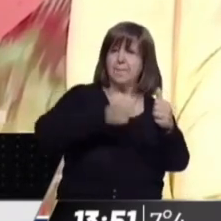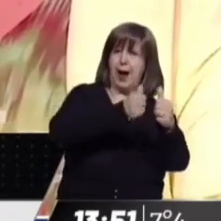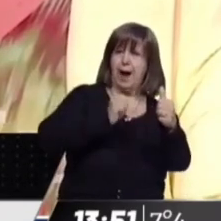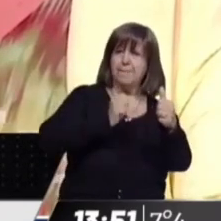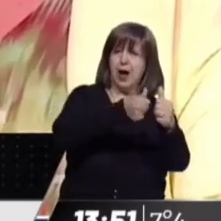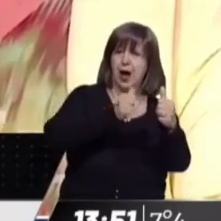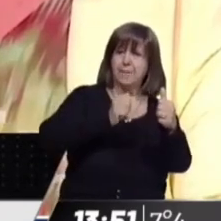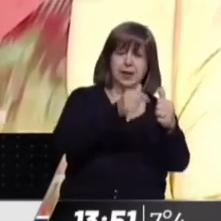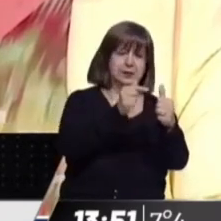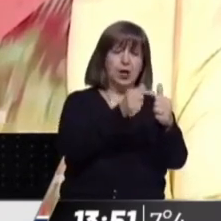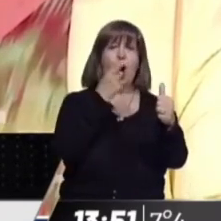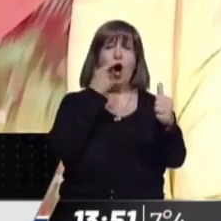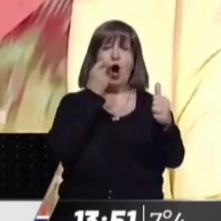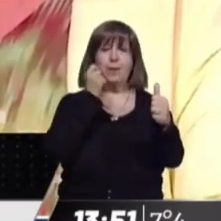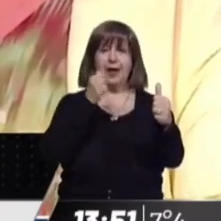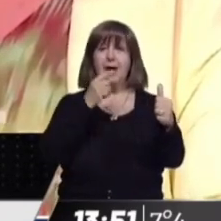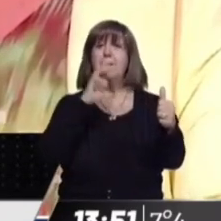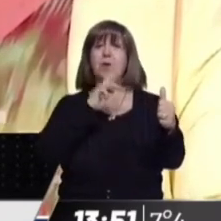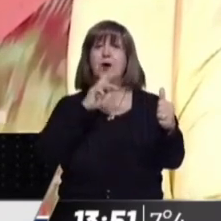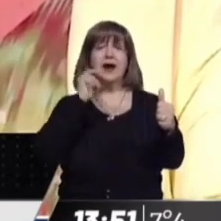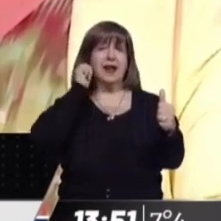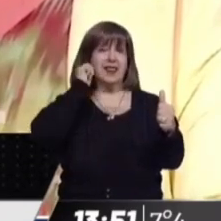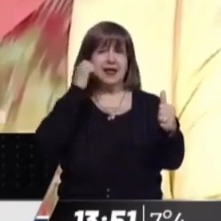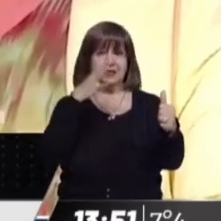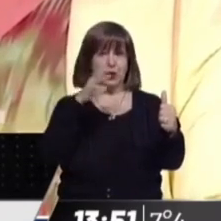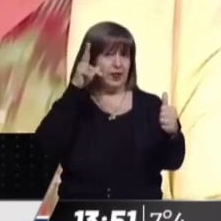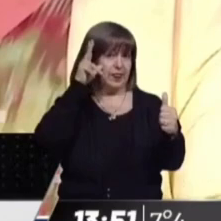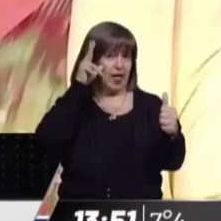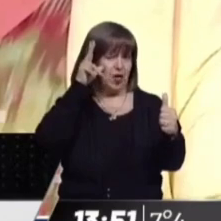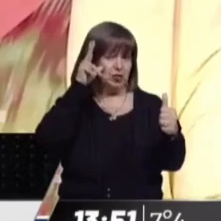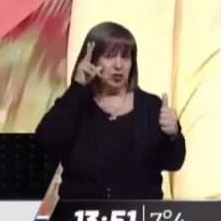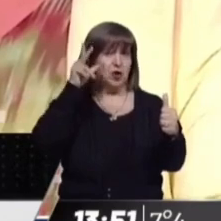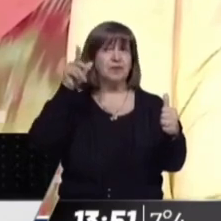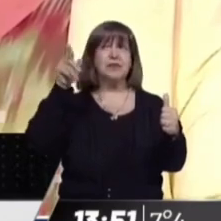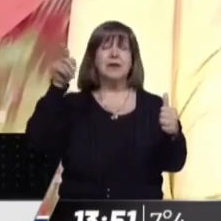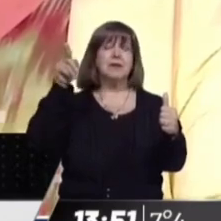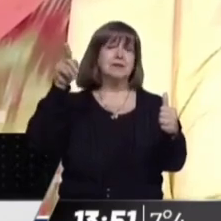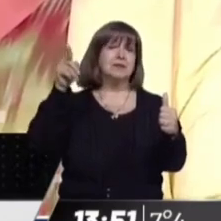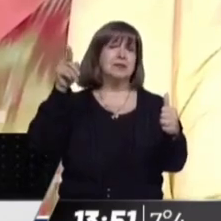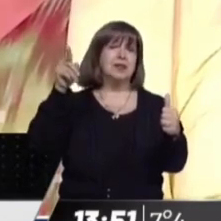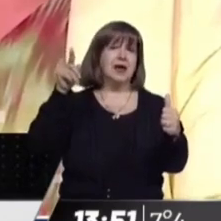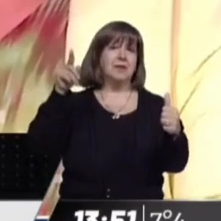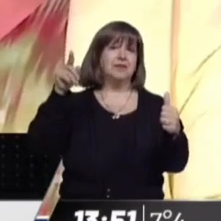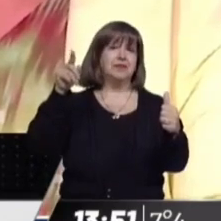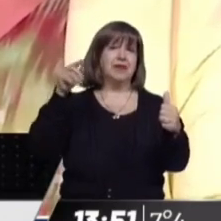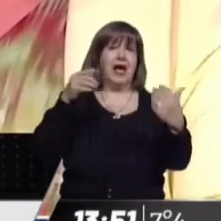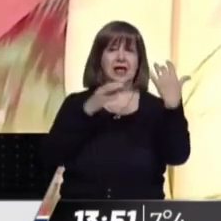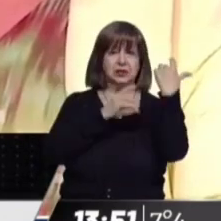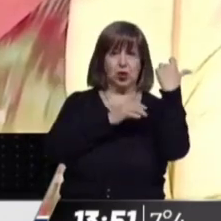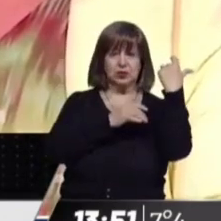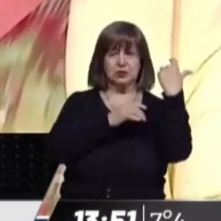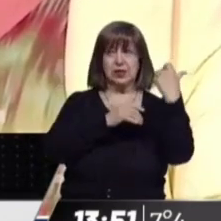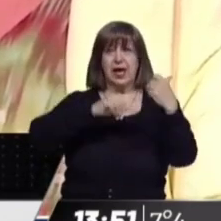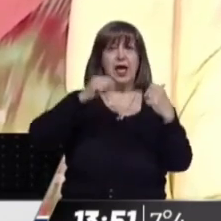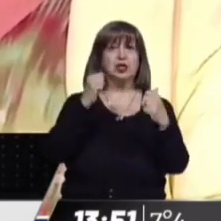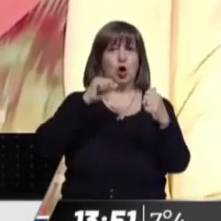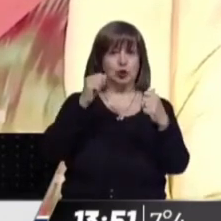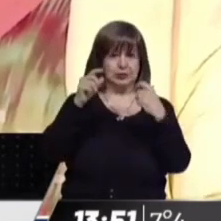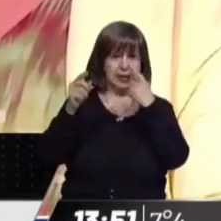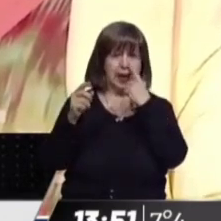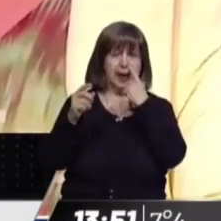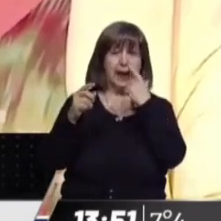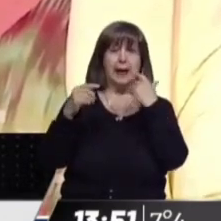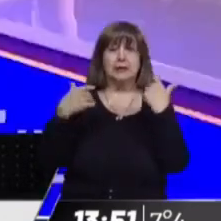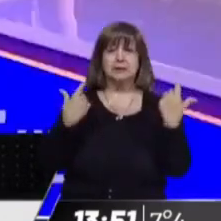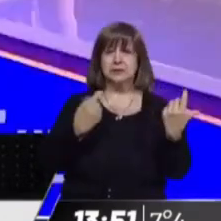encontraron. Ella tiene 58 años, es escocesa y en medio de toda esta polémica decidió salir a hablar frente a